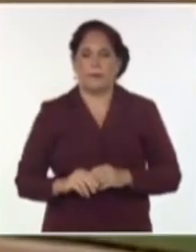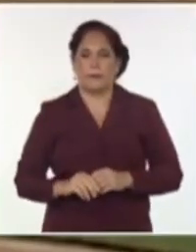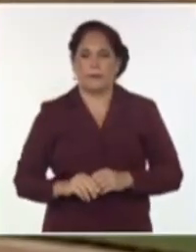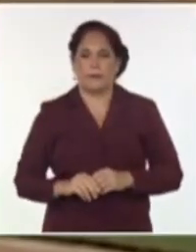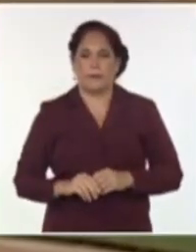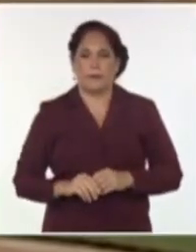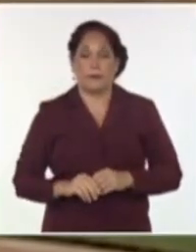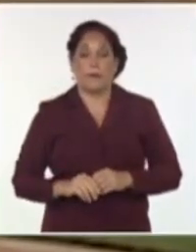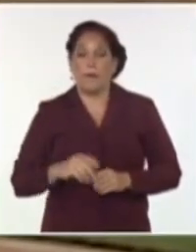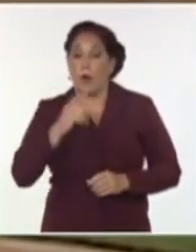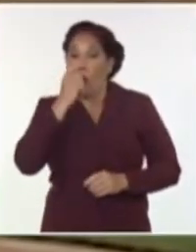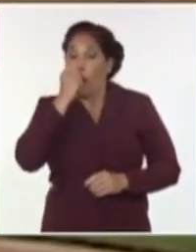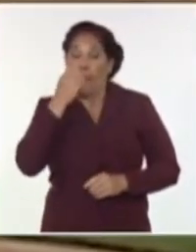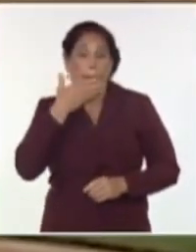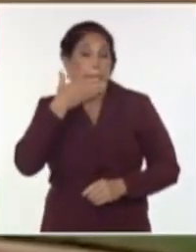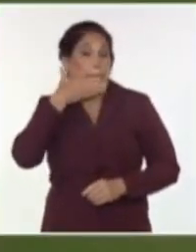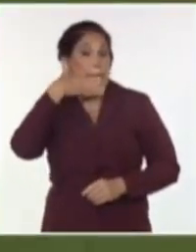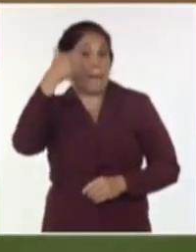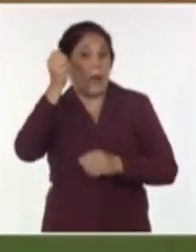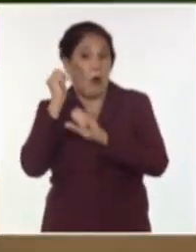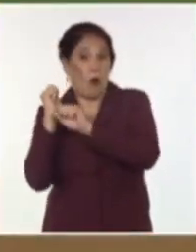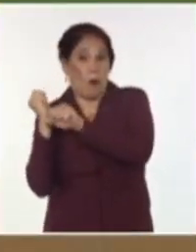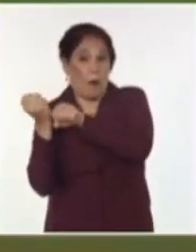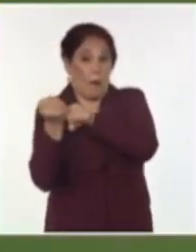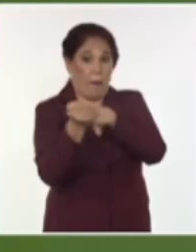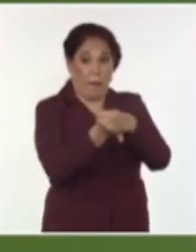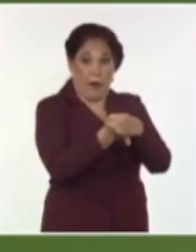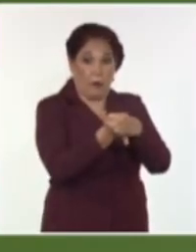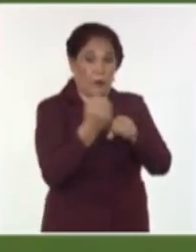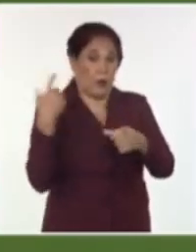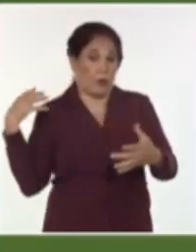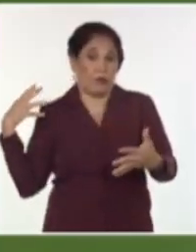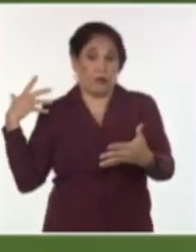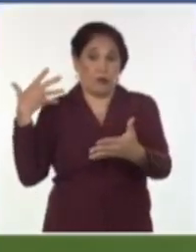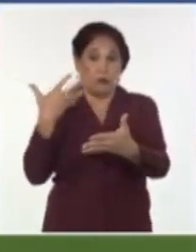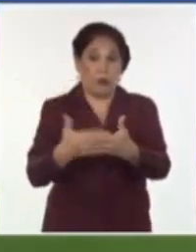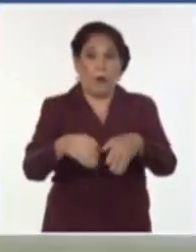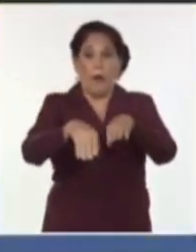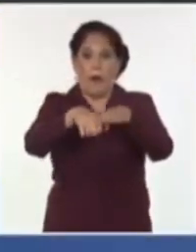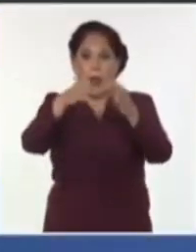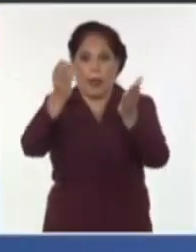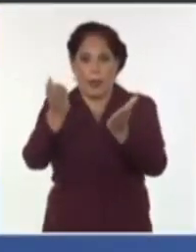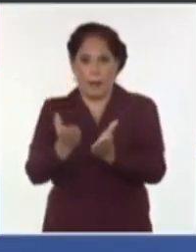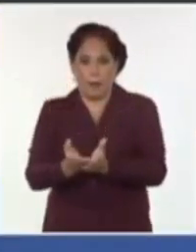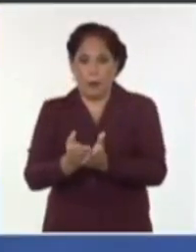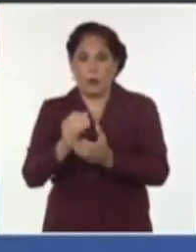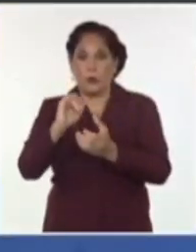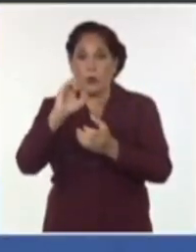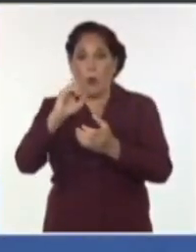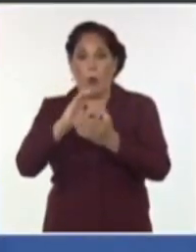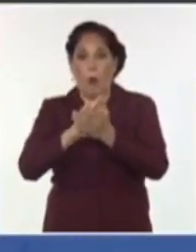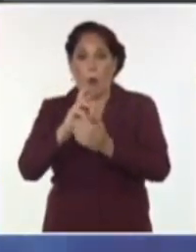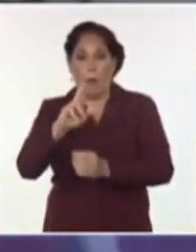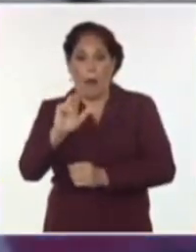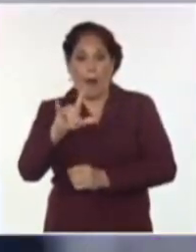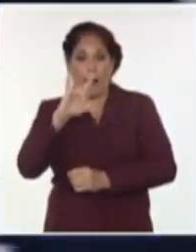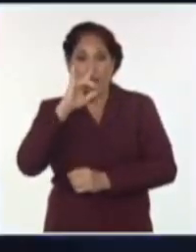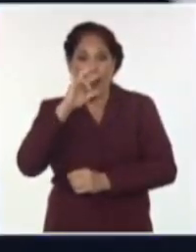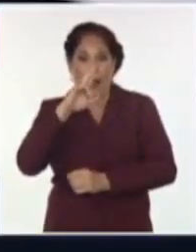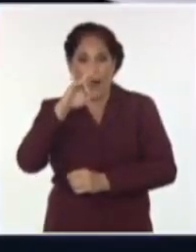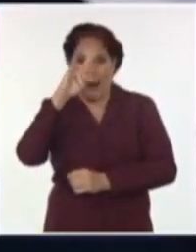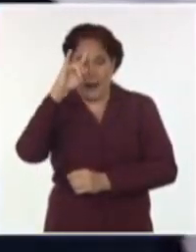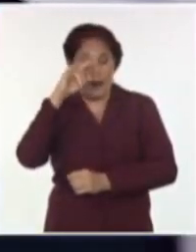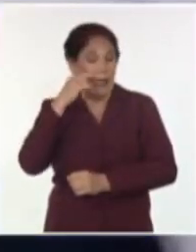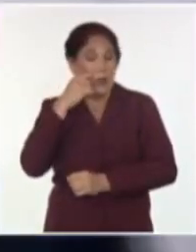Considerado el mejor pelotero amateur de todos los tiempos a nivel mundial, Omar Linares Izquierdo es sin dudas símbolo